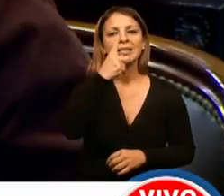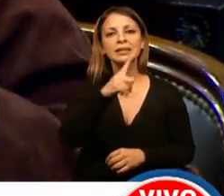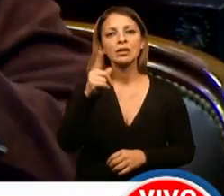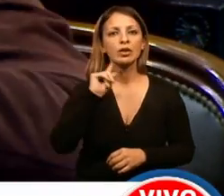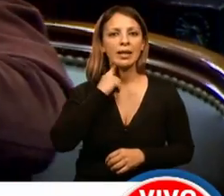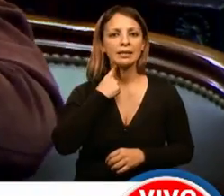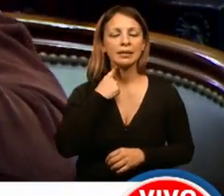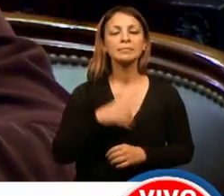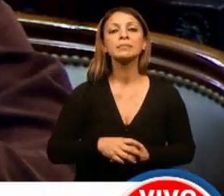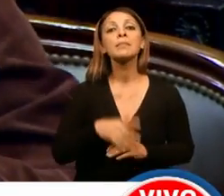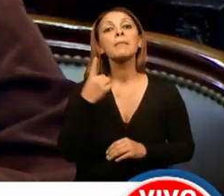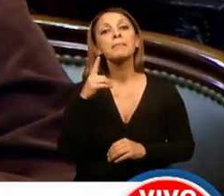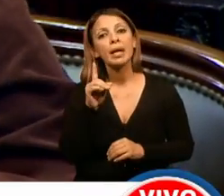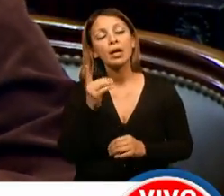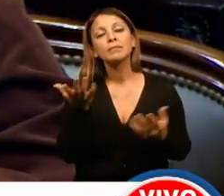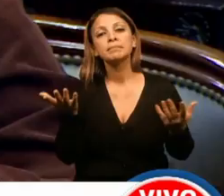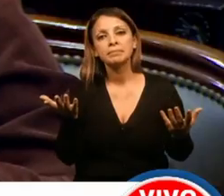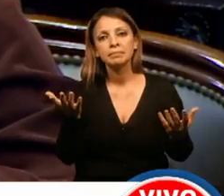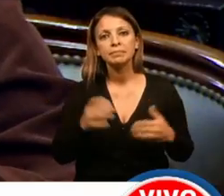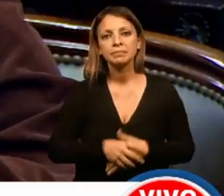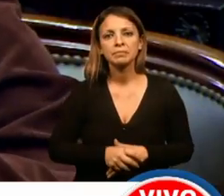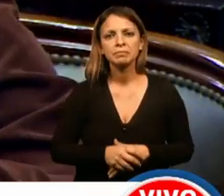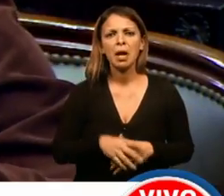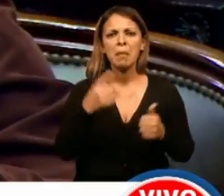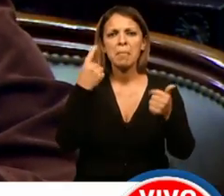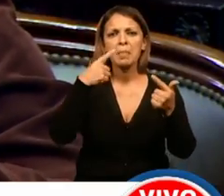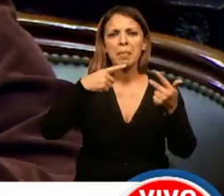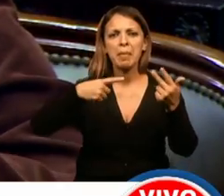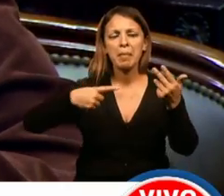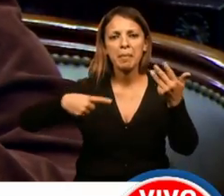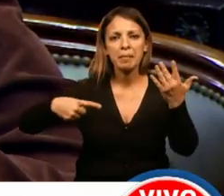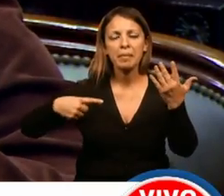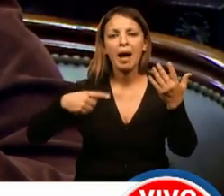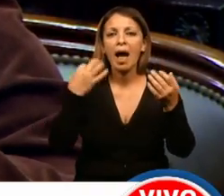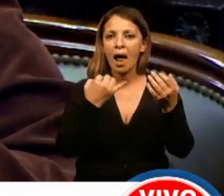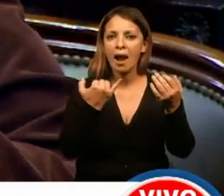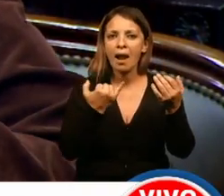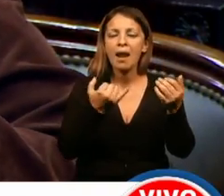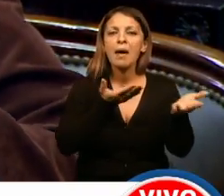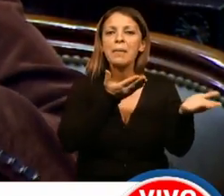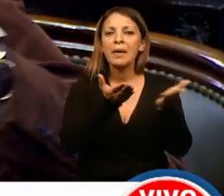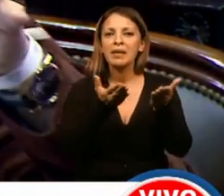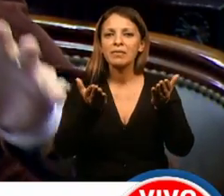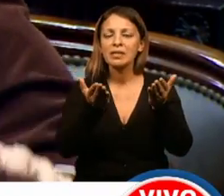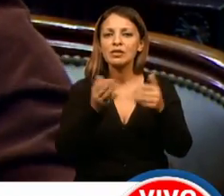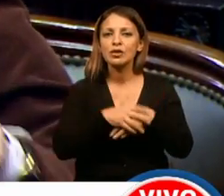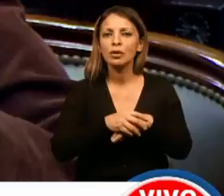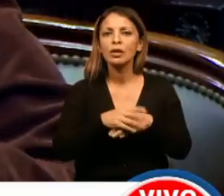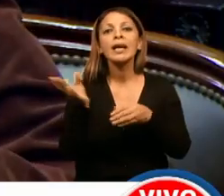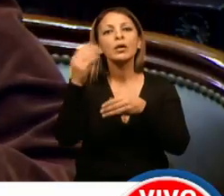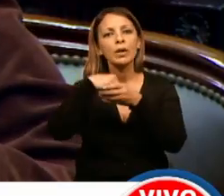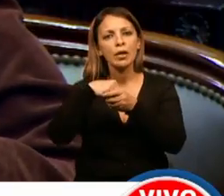ahora bien señor presidente todos estos departamentos van a estar beneficiados incluye